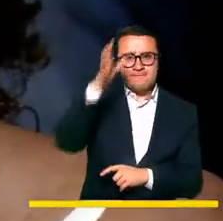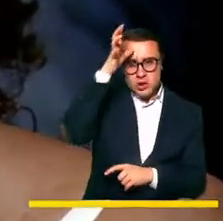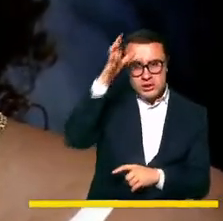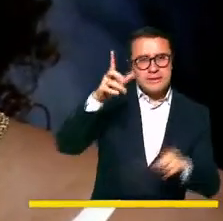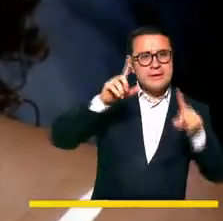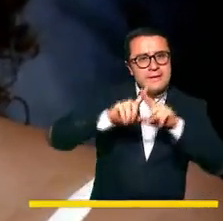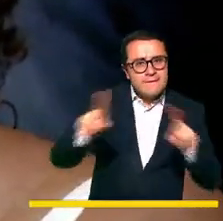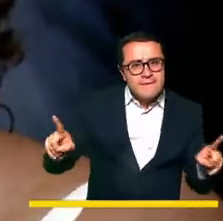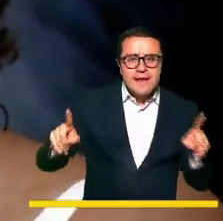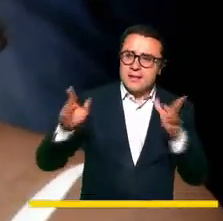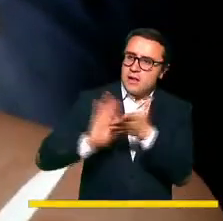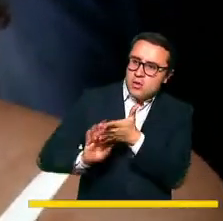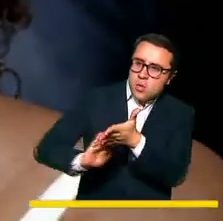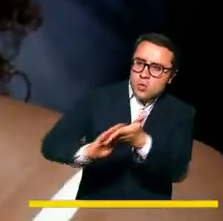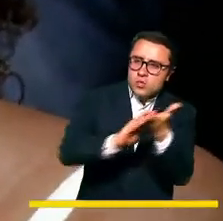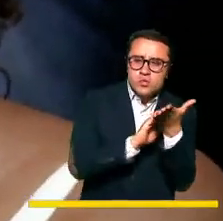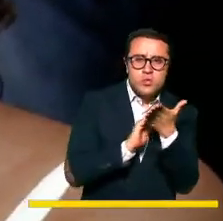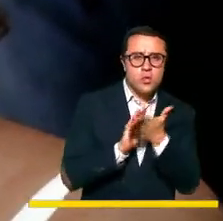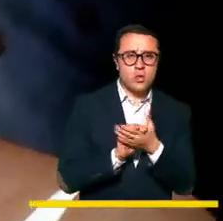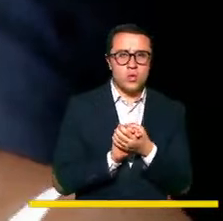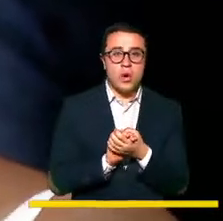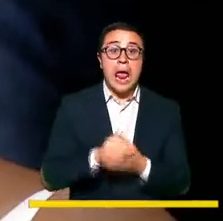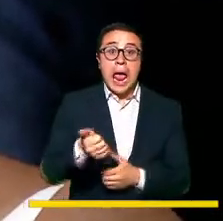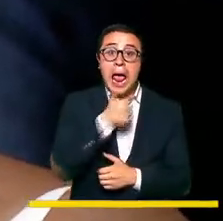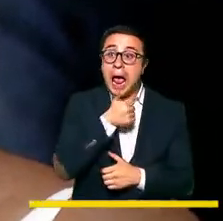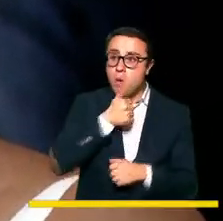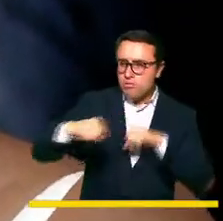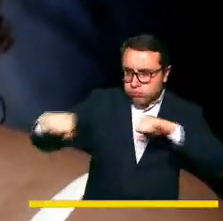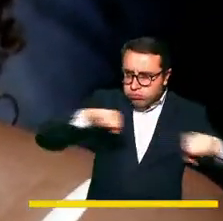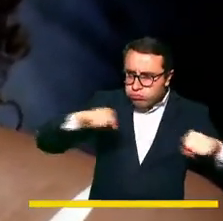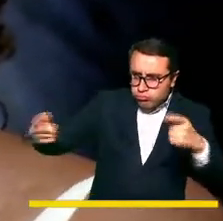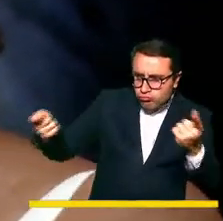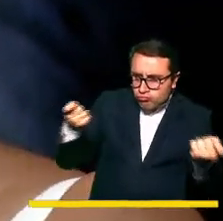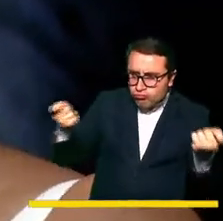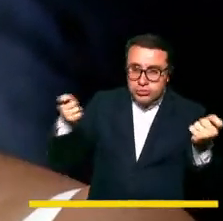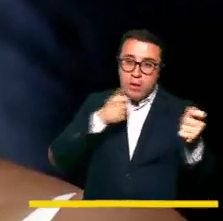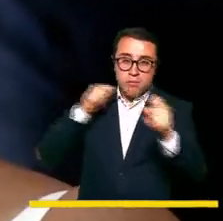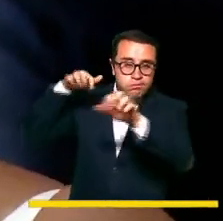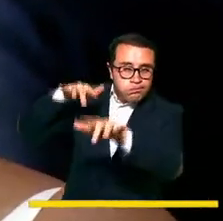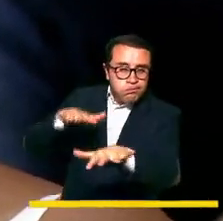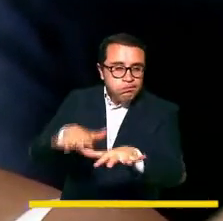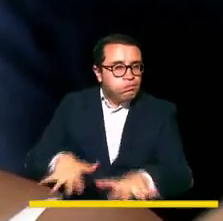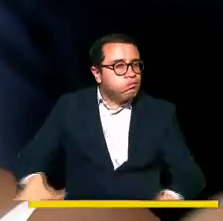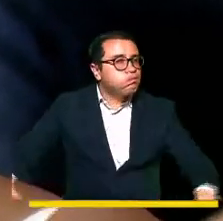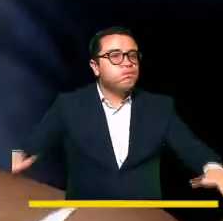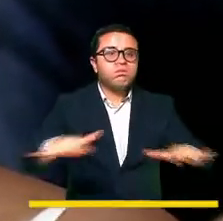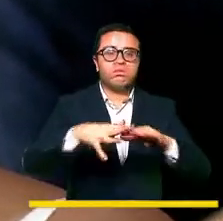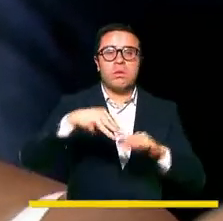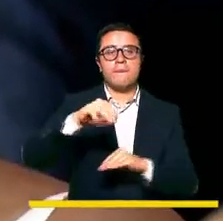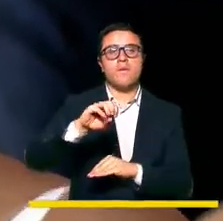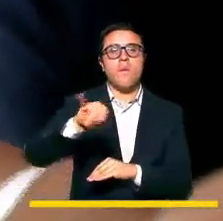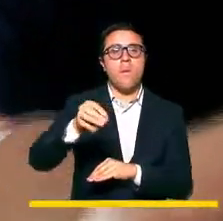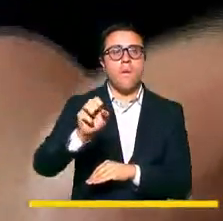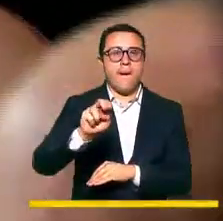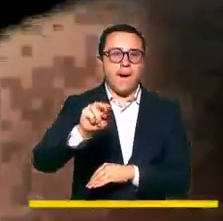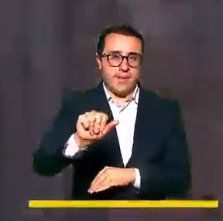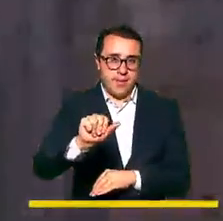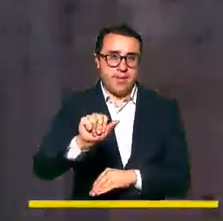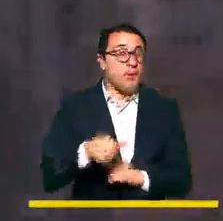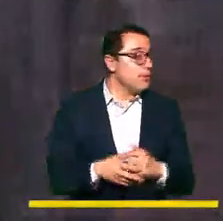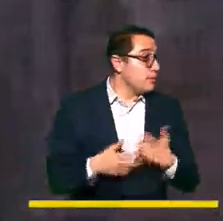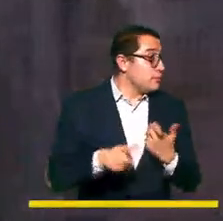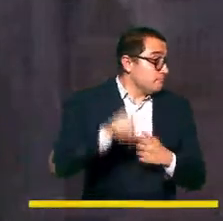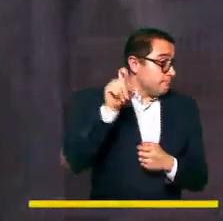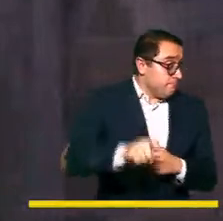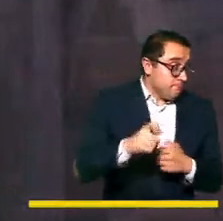que no es fácil. La gestión del agua de la Mojana. Que entre otras puede ser